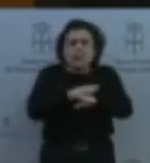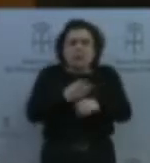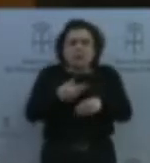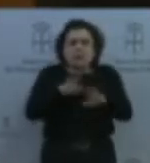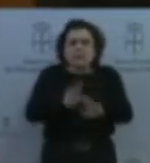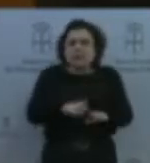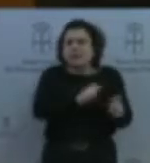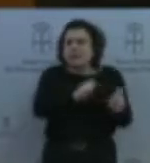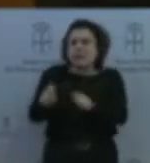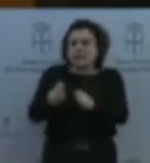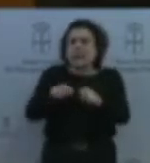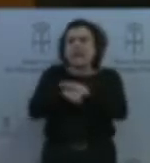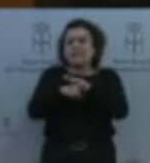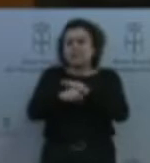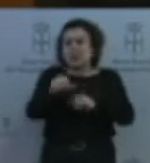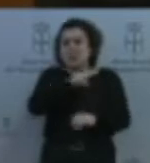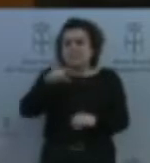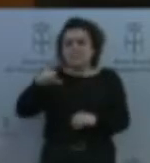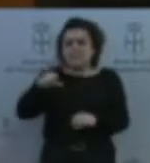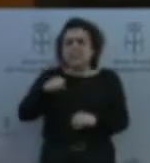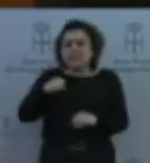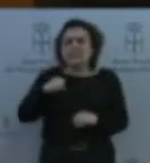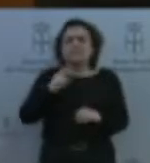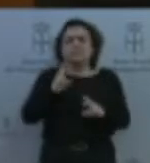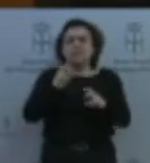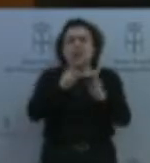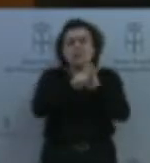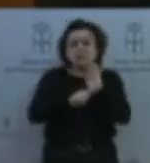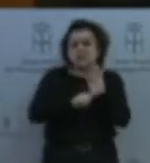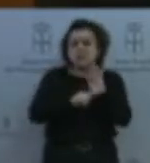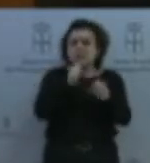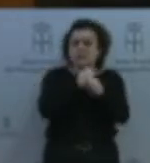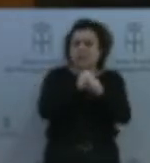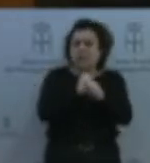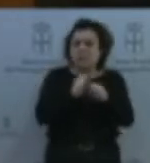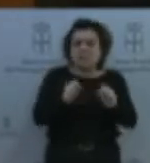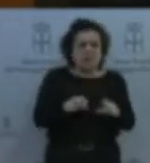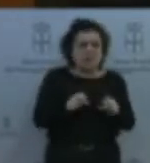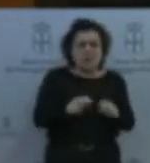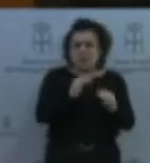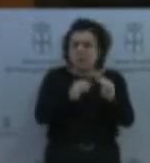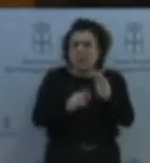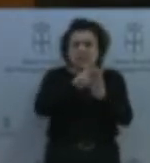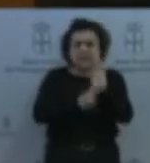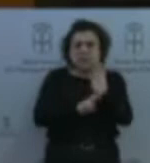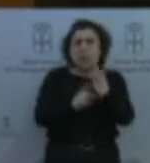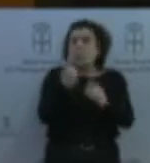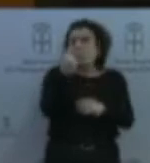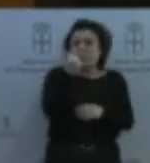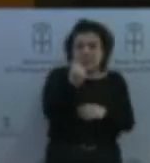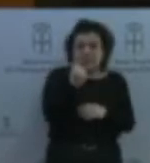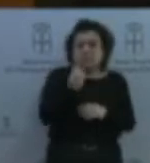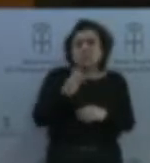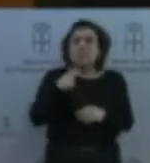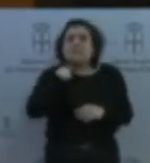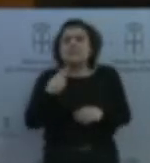trabajo empeoraban y desregulábanse. En un día pueden perderse derechos que costaron 100 años algamar. Como consecuencia, las